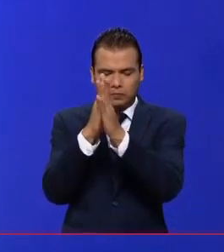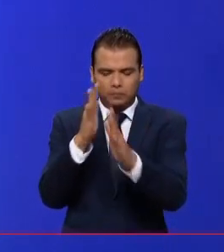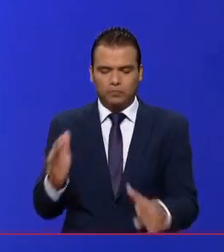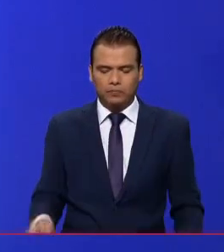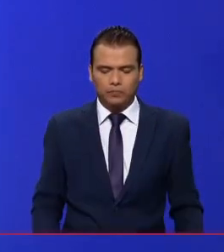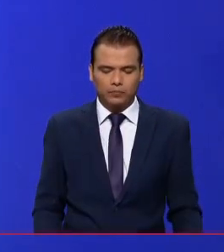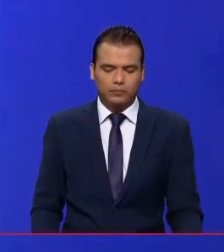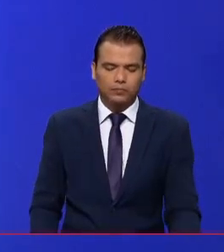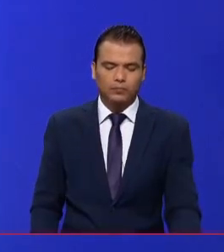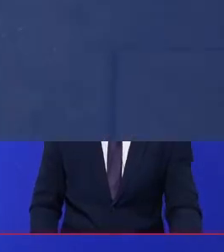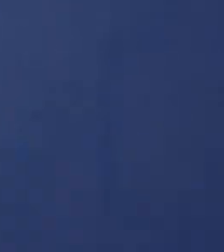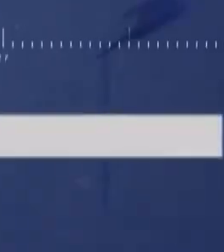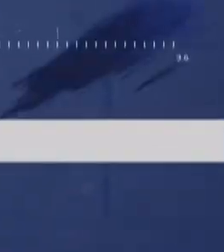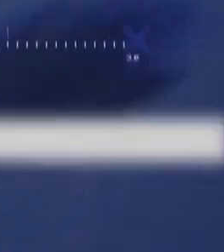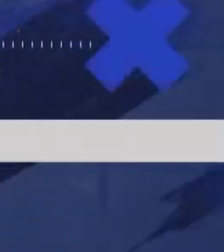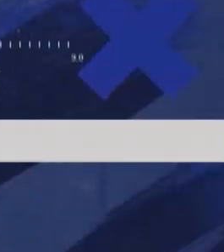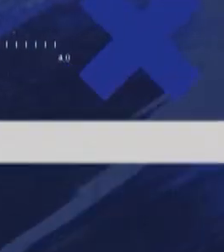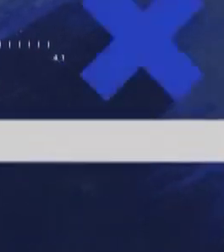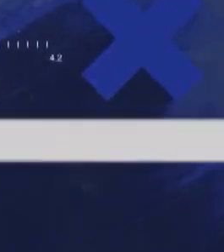esta actividad?